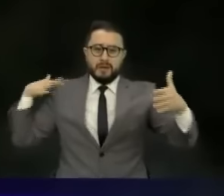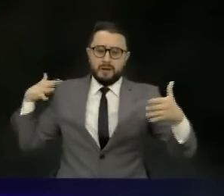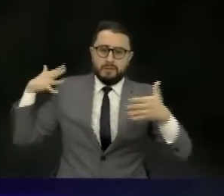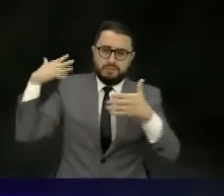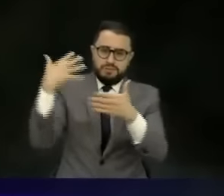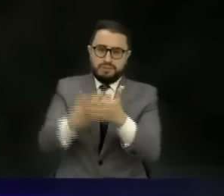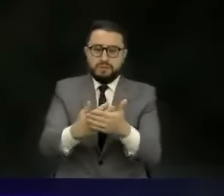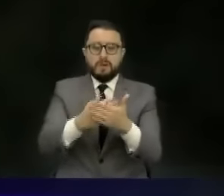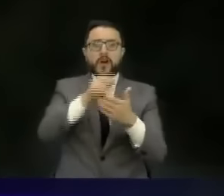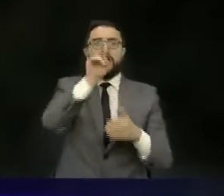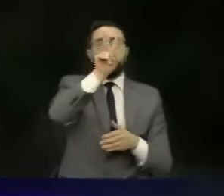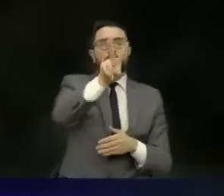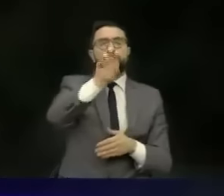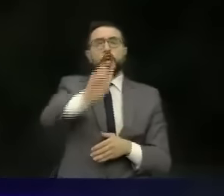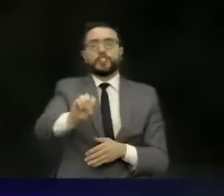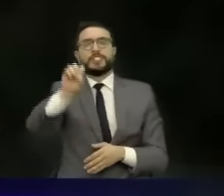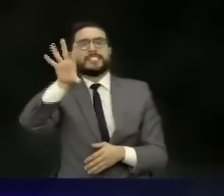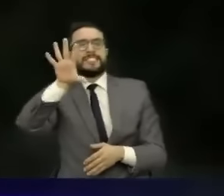214,